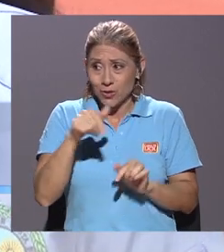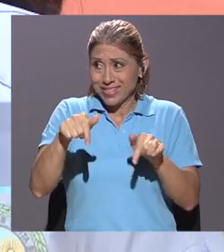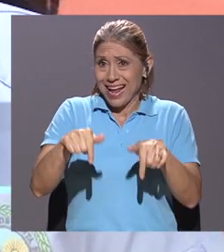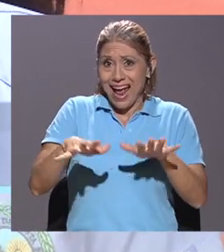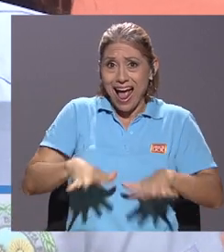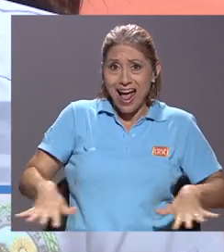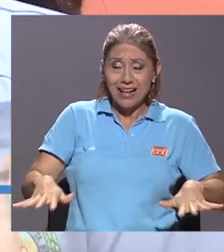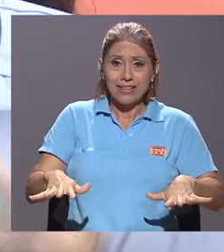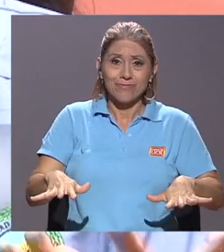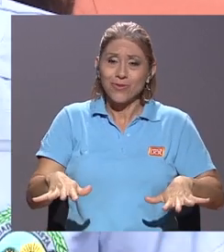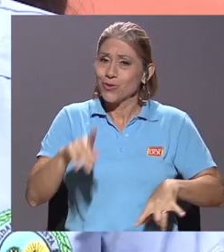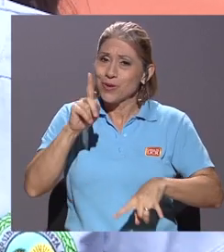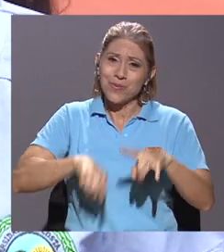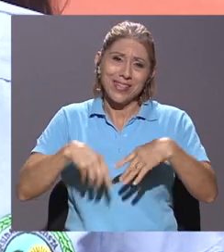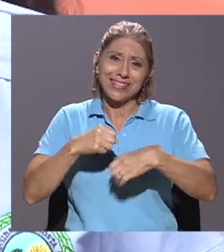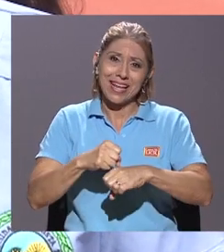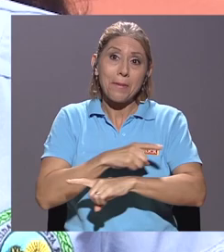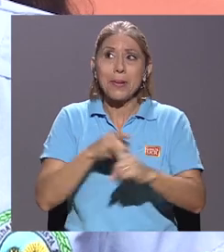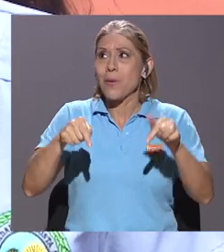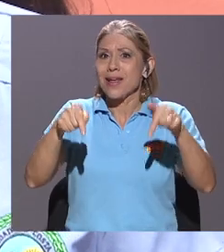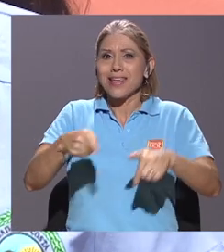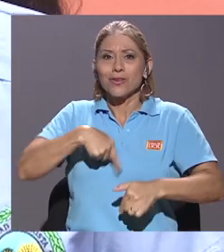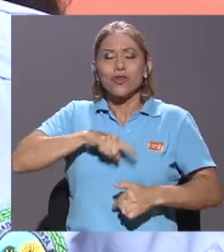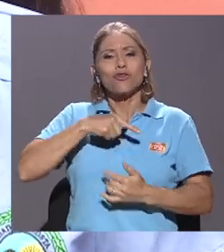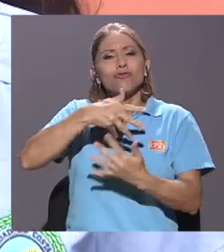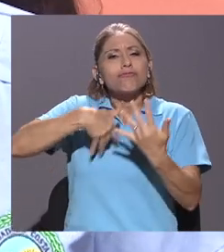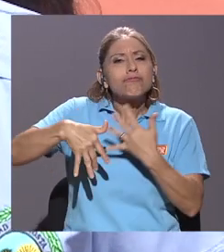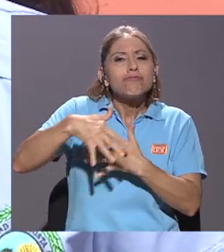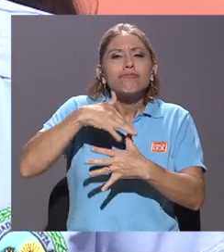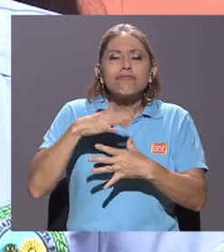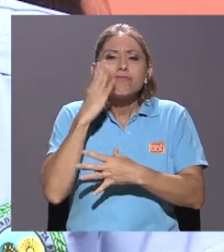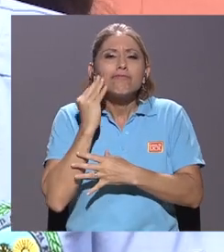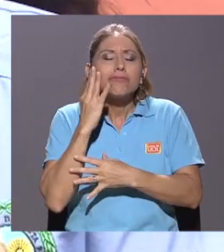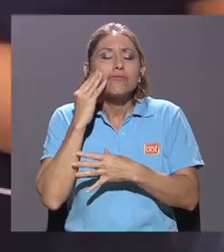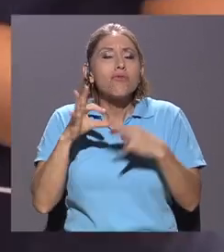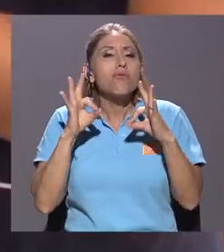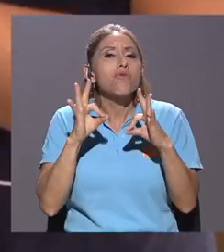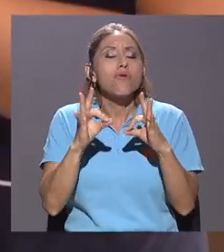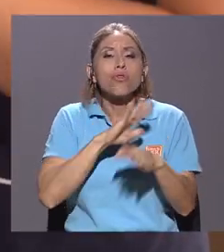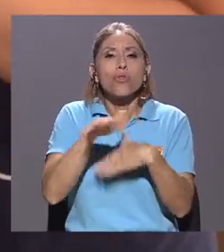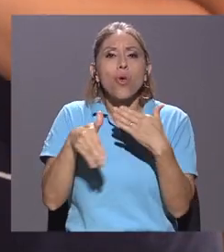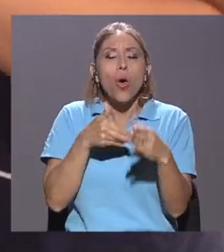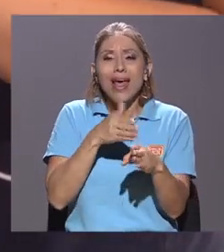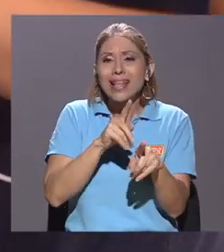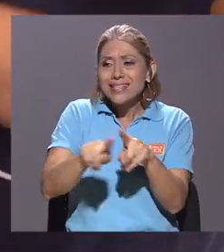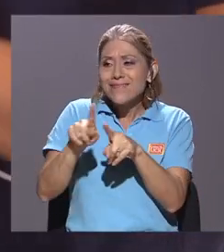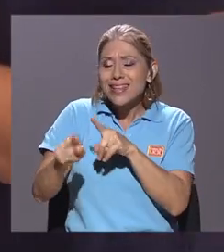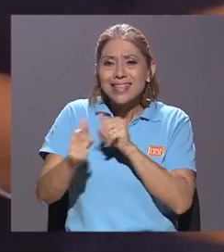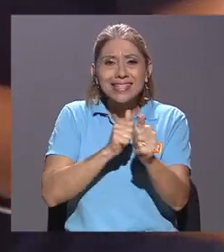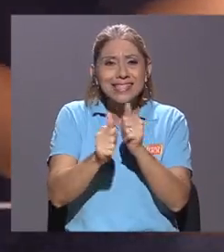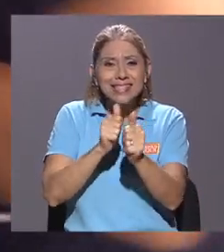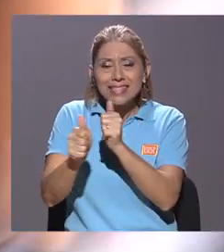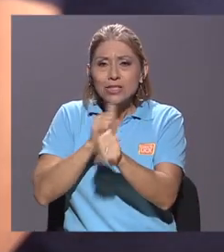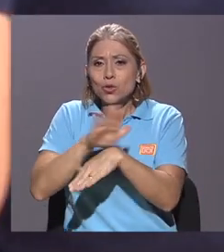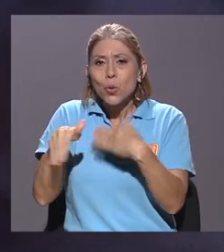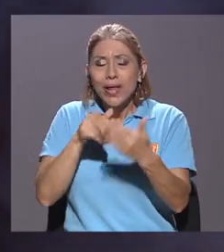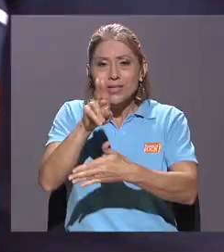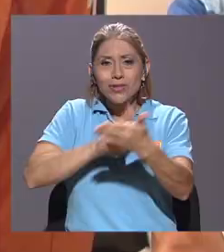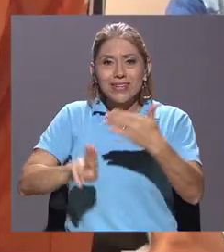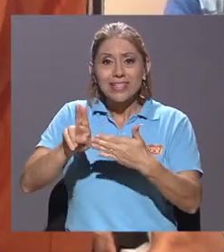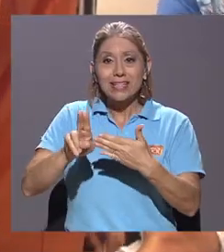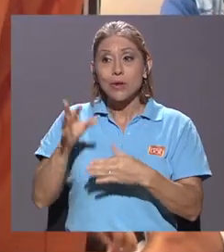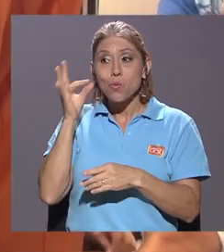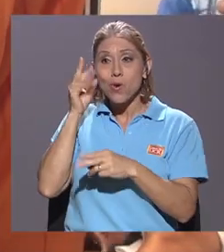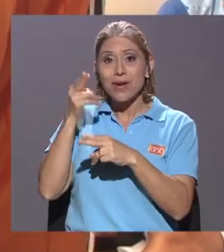con deportistas de tantas disciplinas, porque vemos todas las disciplinas y vemos todas las universidades. De acuerdo con Catalina